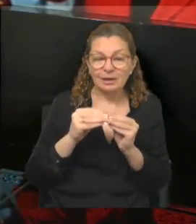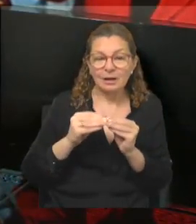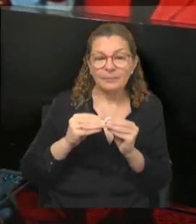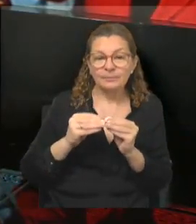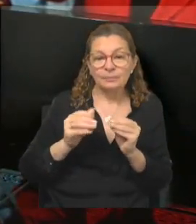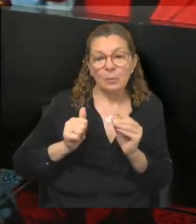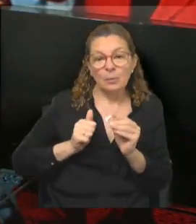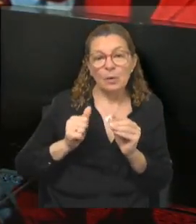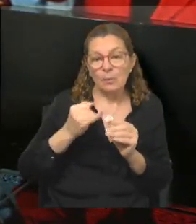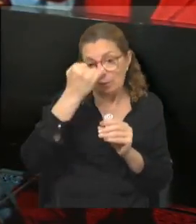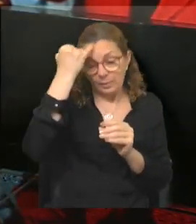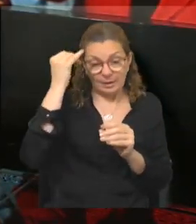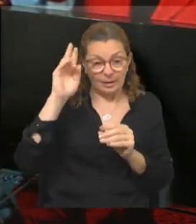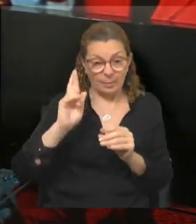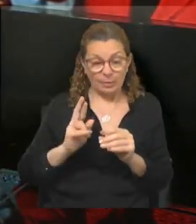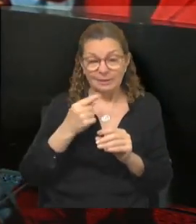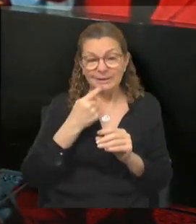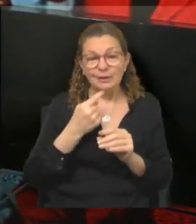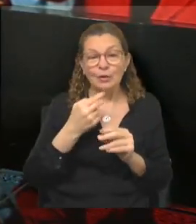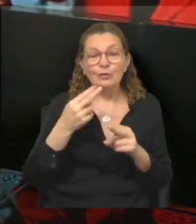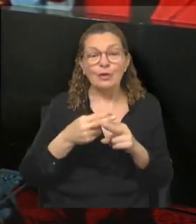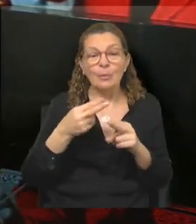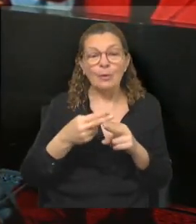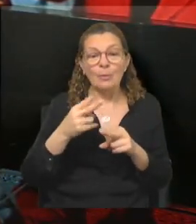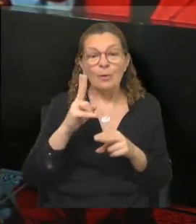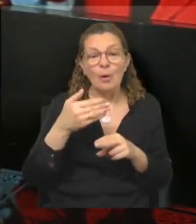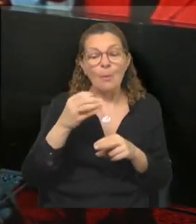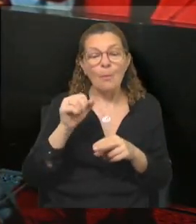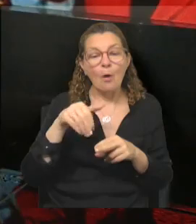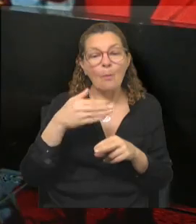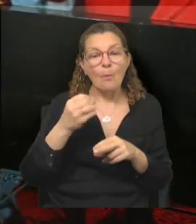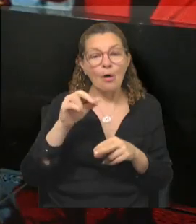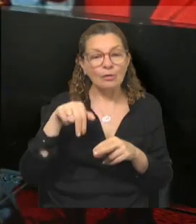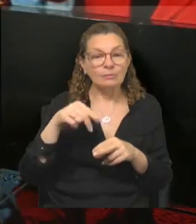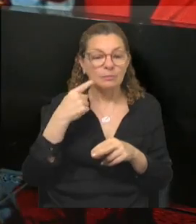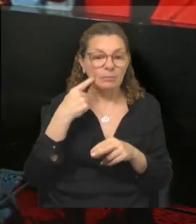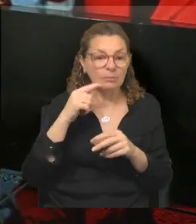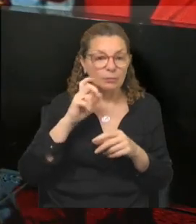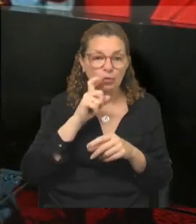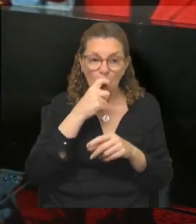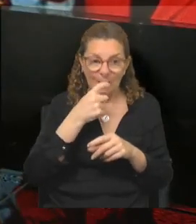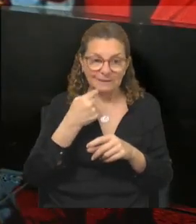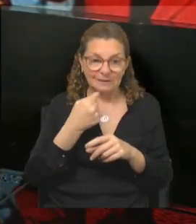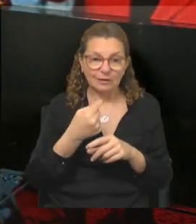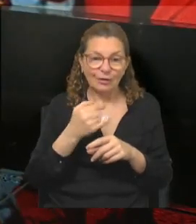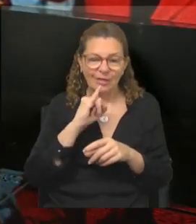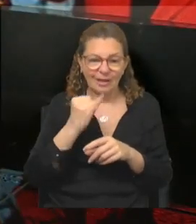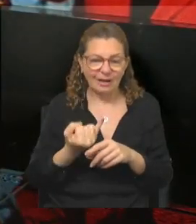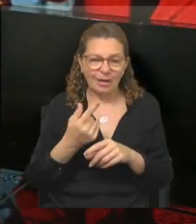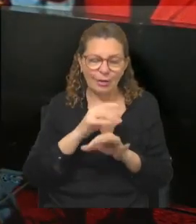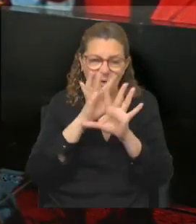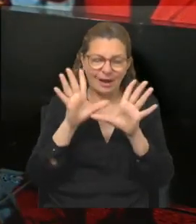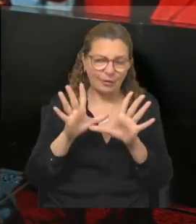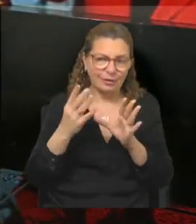de Fórmula Valeria ripol llamándola como un bombón en el comunicado sostiene que las declaraciones de delgado son un Claro